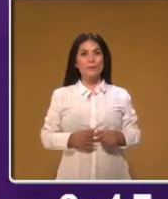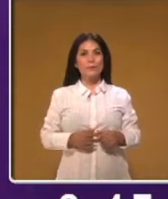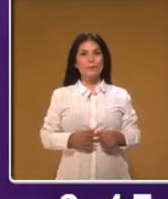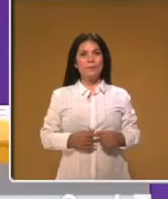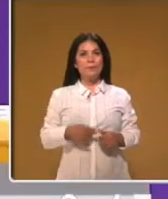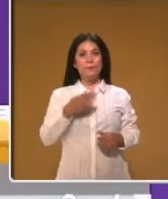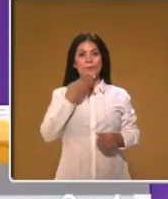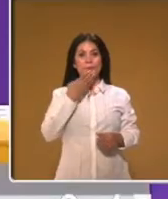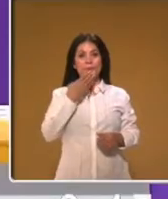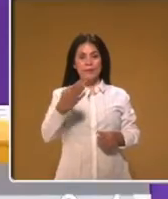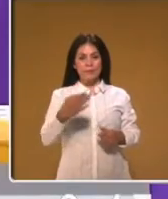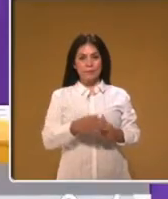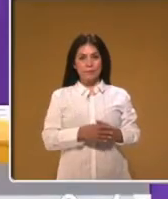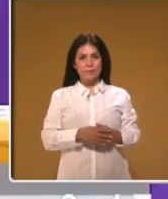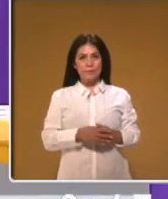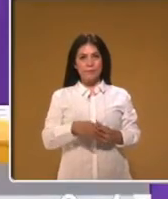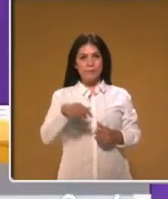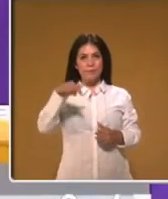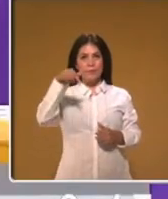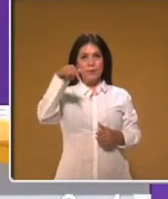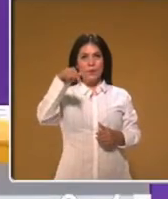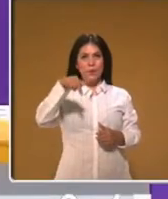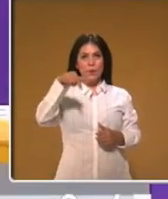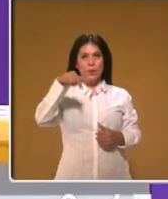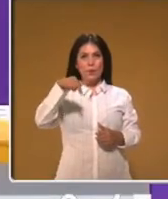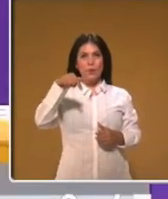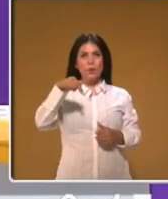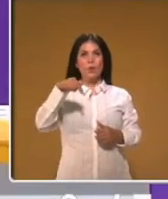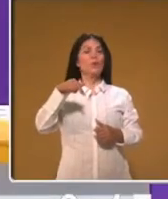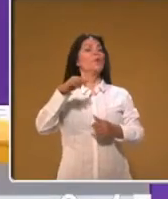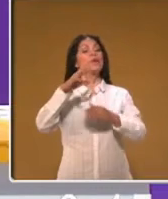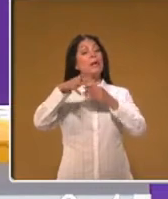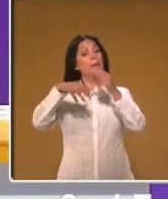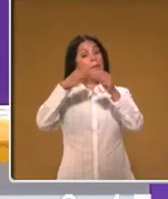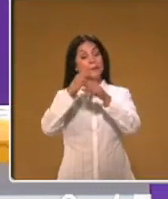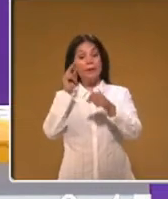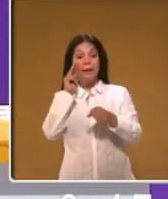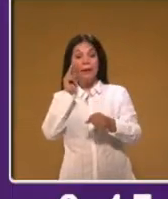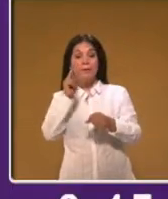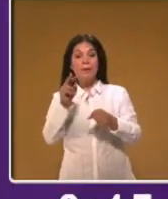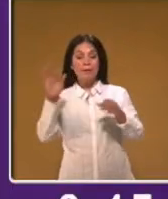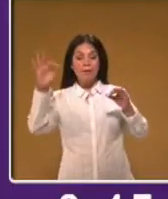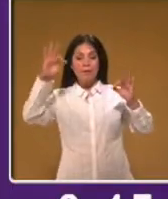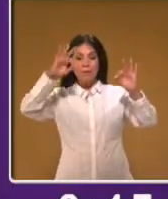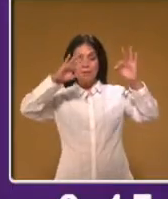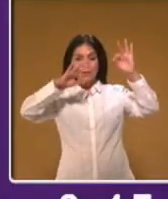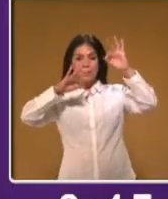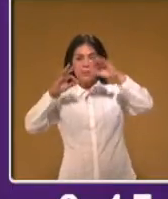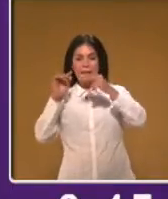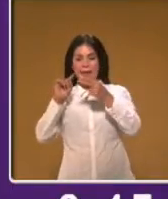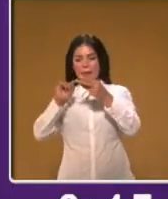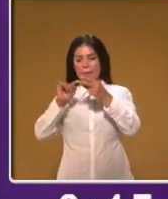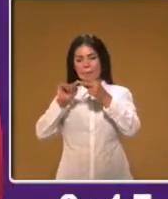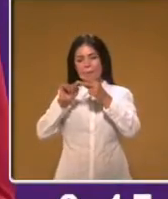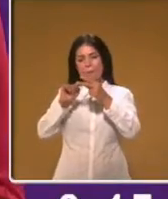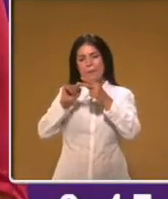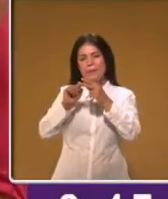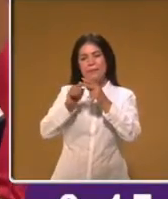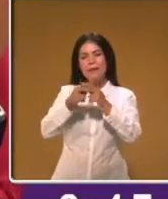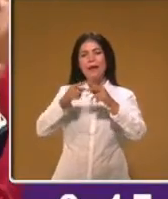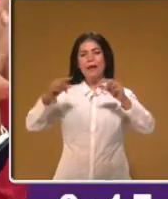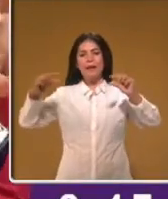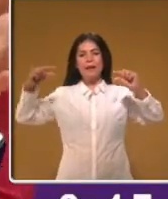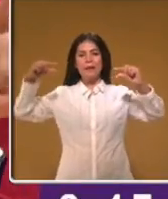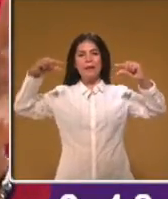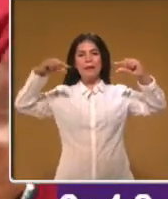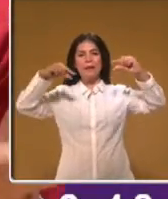bien. El día de hoy vamos a repasar Física para dar una breve introducción a Química, para que vean ustedes